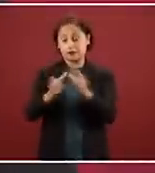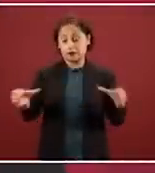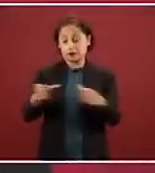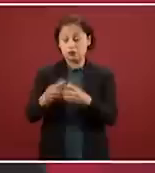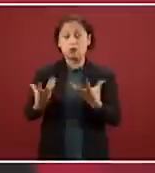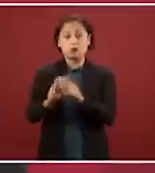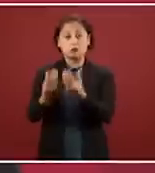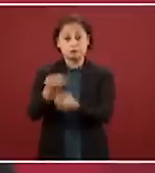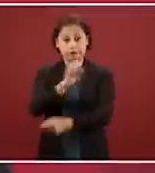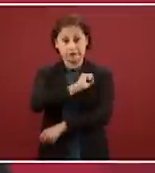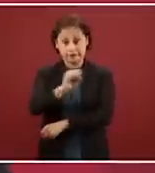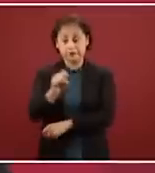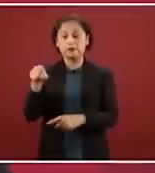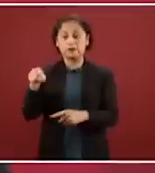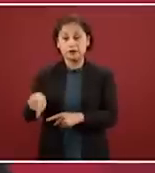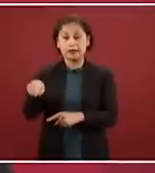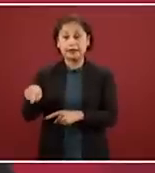segundo de Santana.